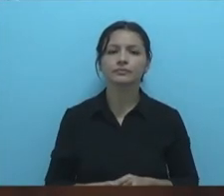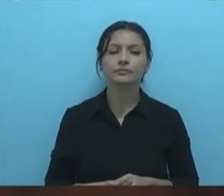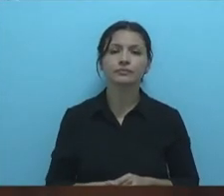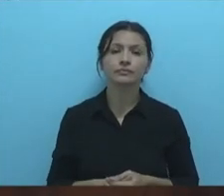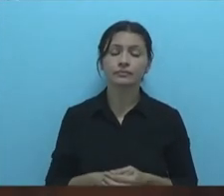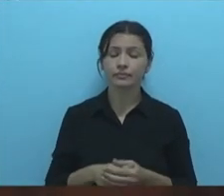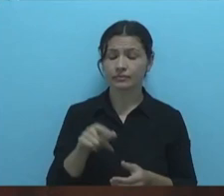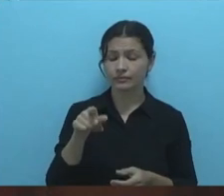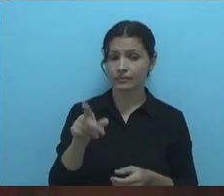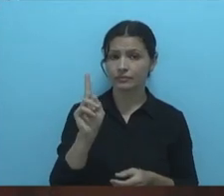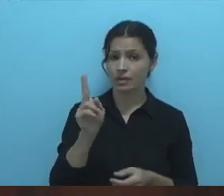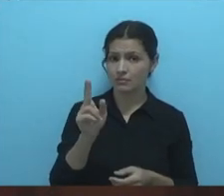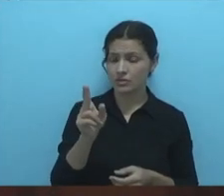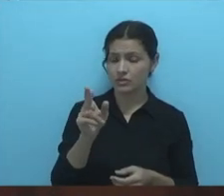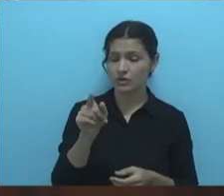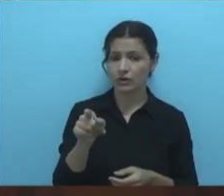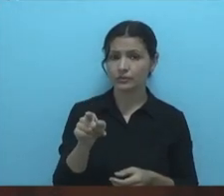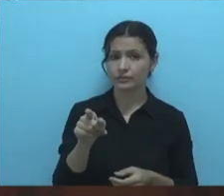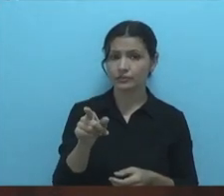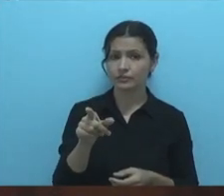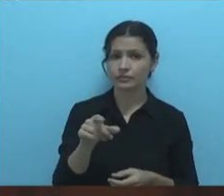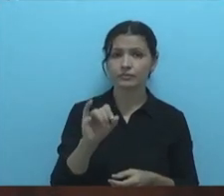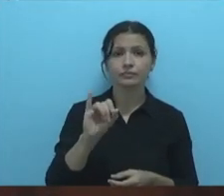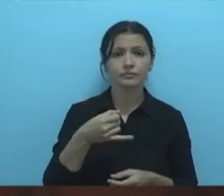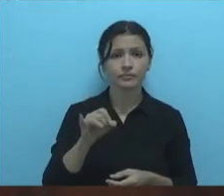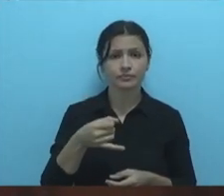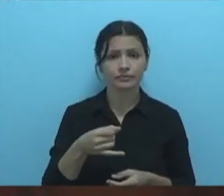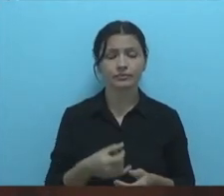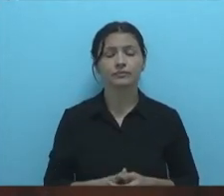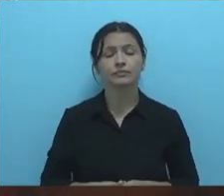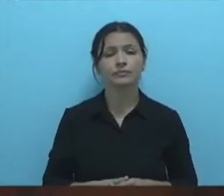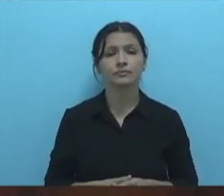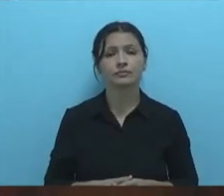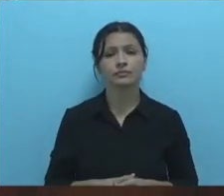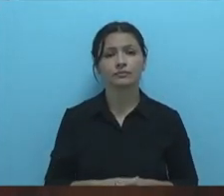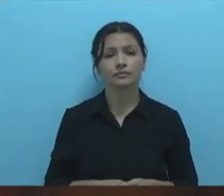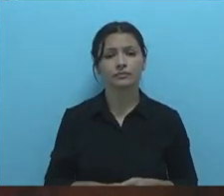consideración el pedido abstención del diputado argañarás a votación resulta aprobado